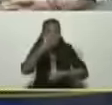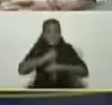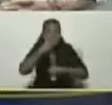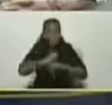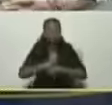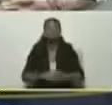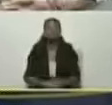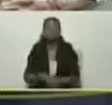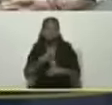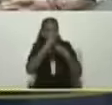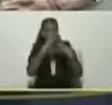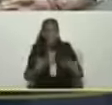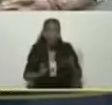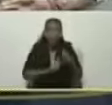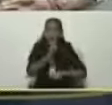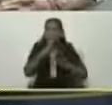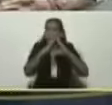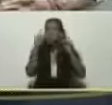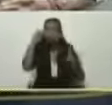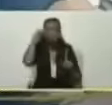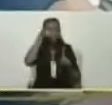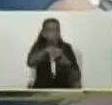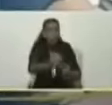Ustedes hacen todo con amor.